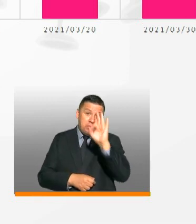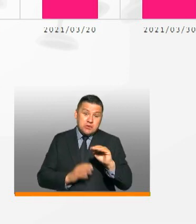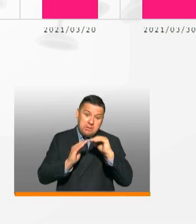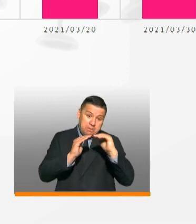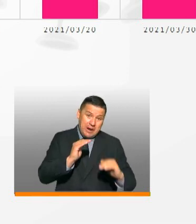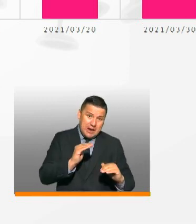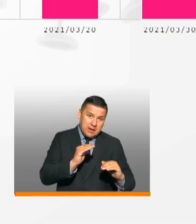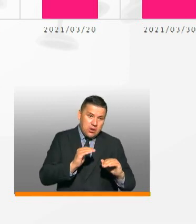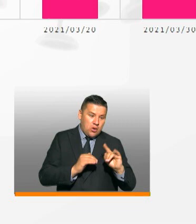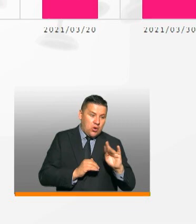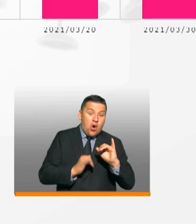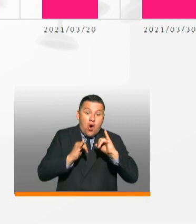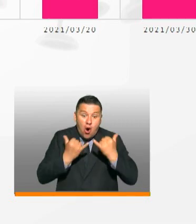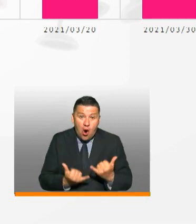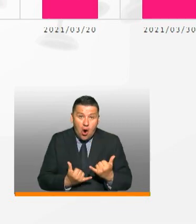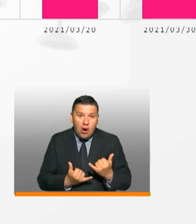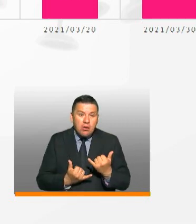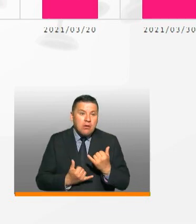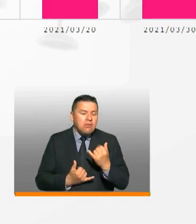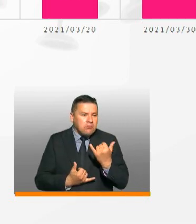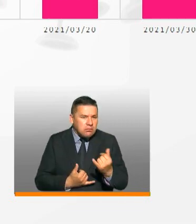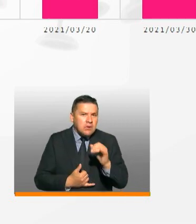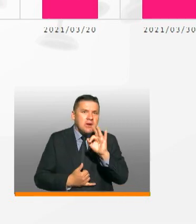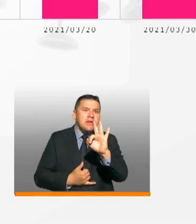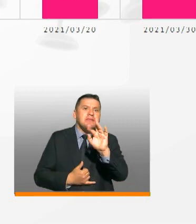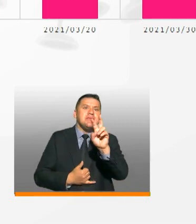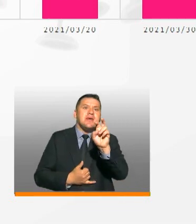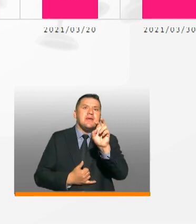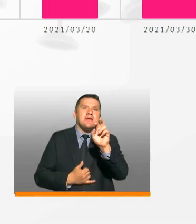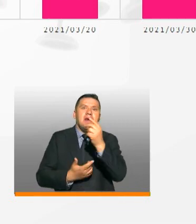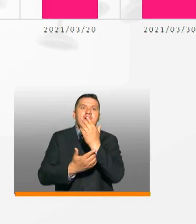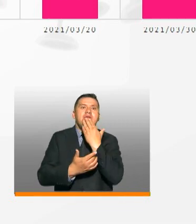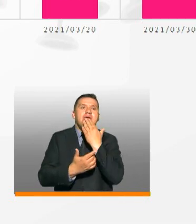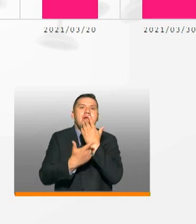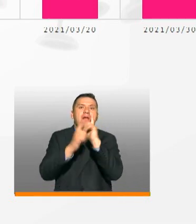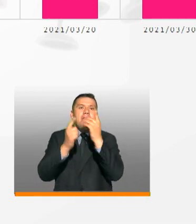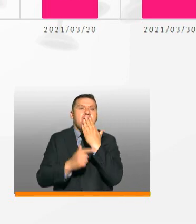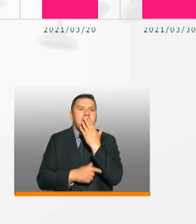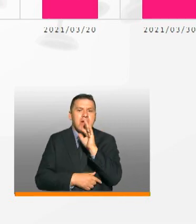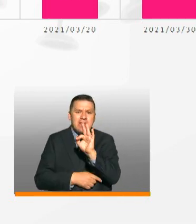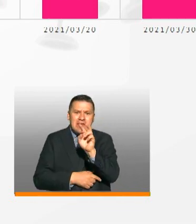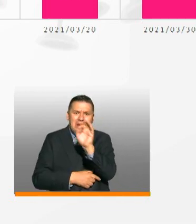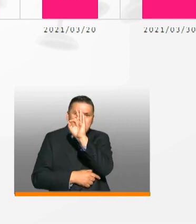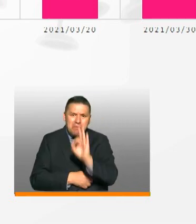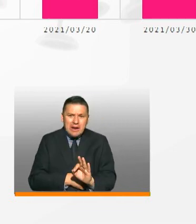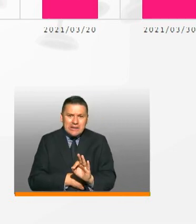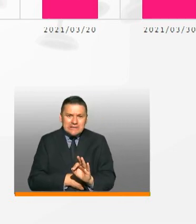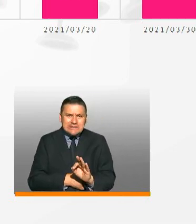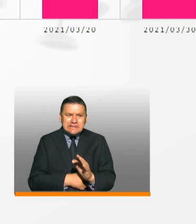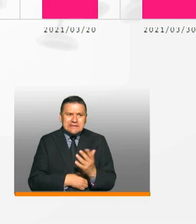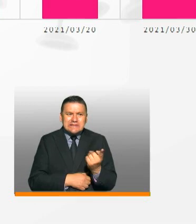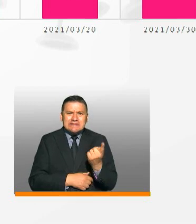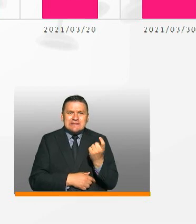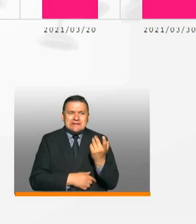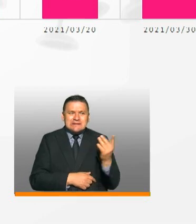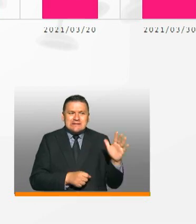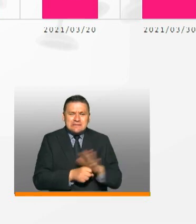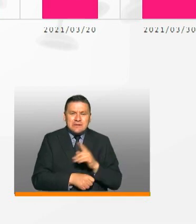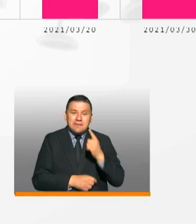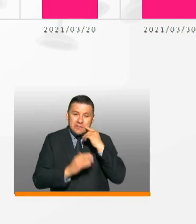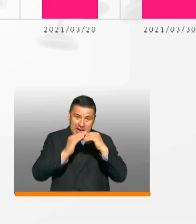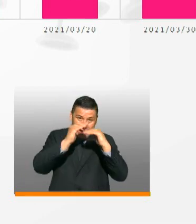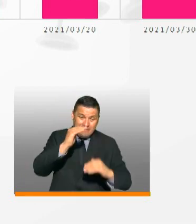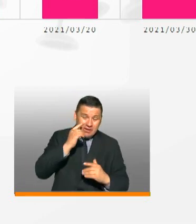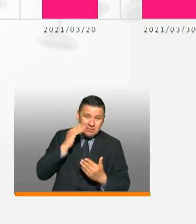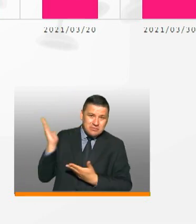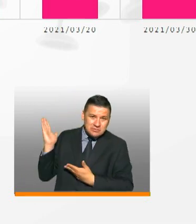unidades ocupadas. Hoy tenemos solamente el 37% disponible. Hemos venido agotando unidades de cuidado intensivo y en la parte de abajo